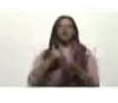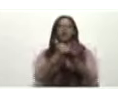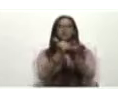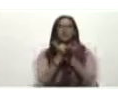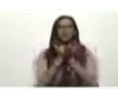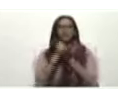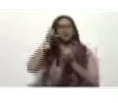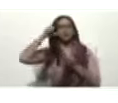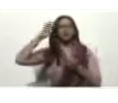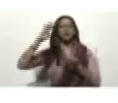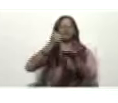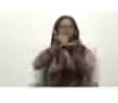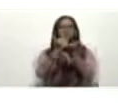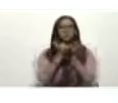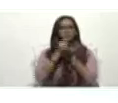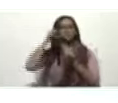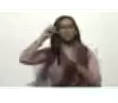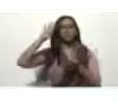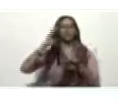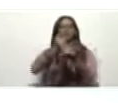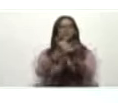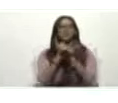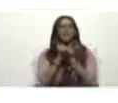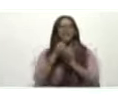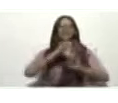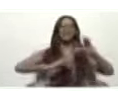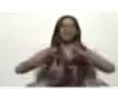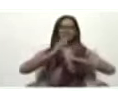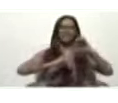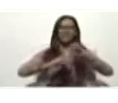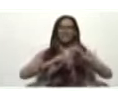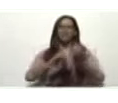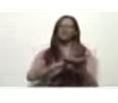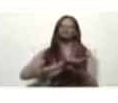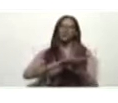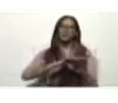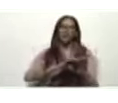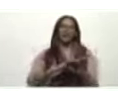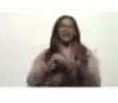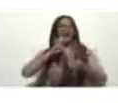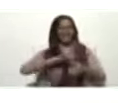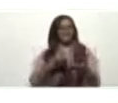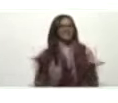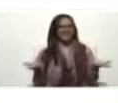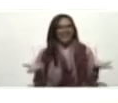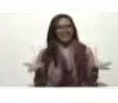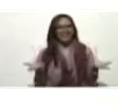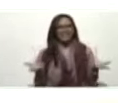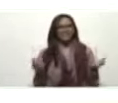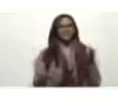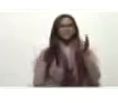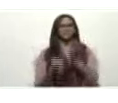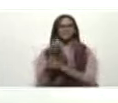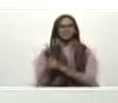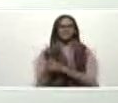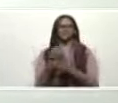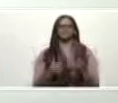Dios proveerá, Dios proveerá, y la ciencia resolverá. Ahí está, pues, inaugurado